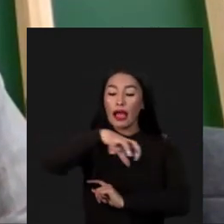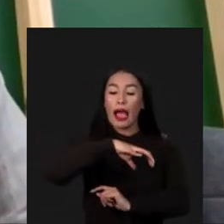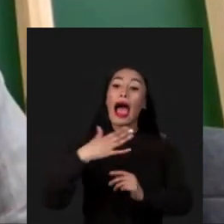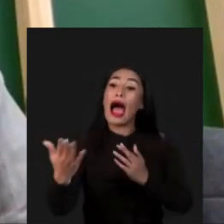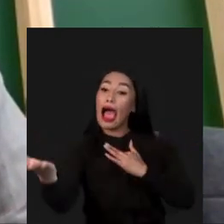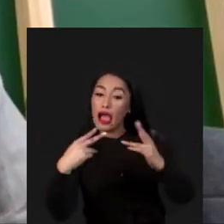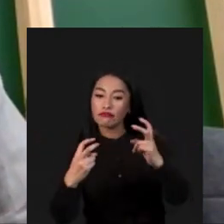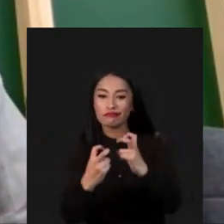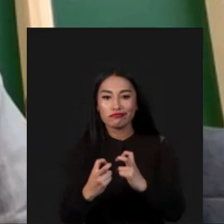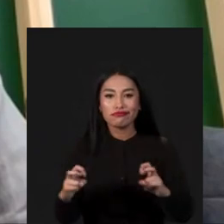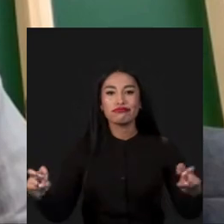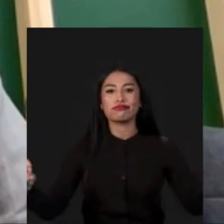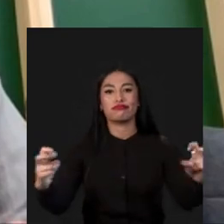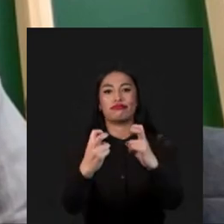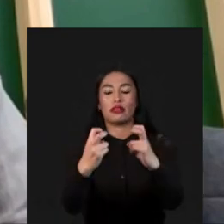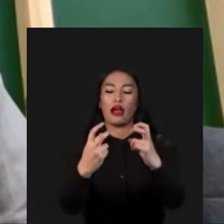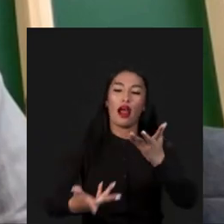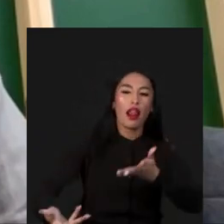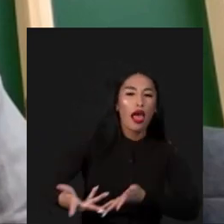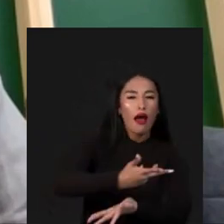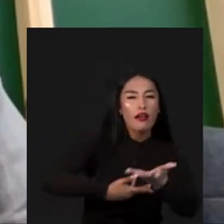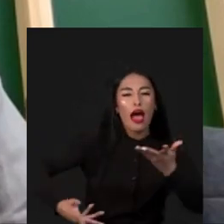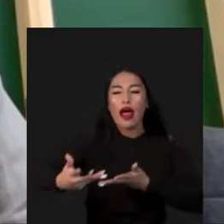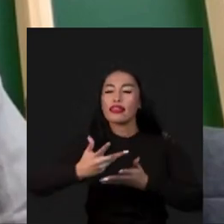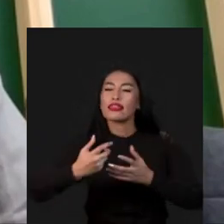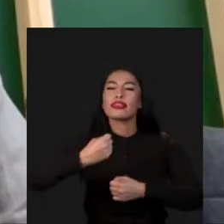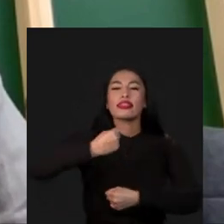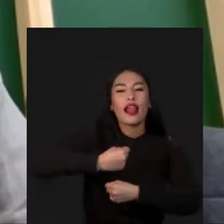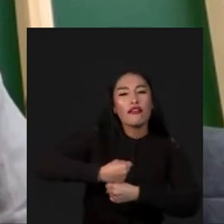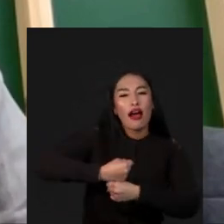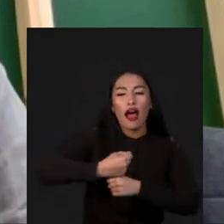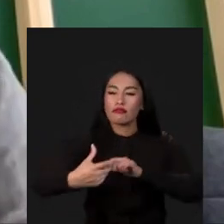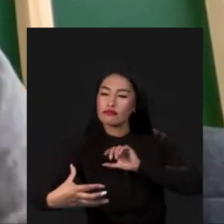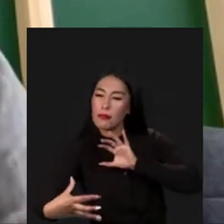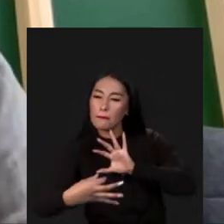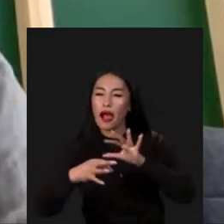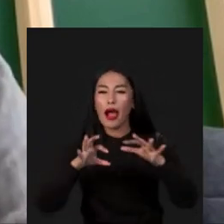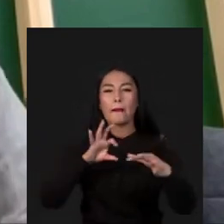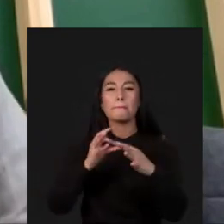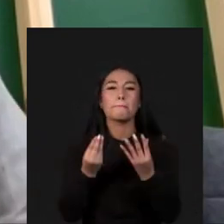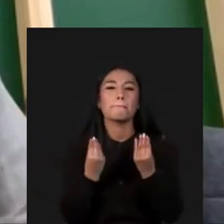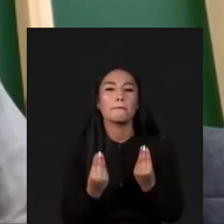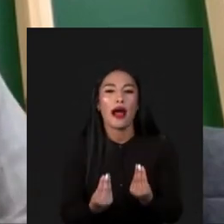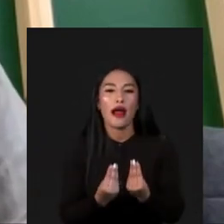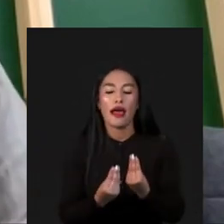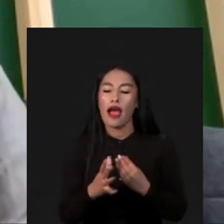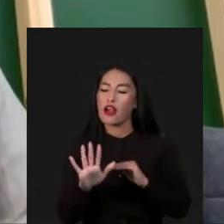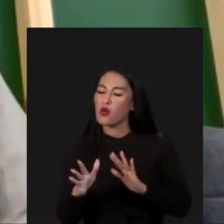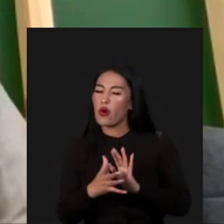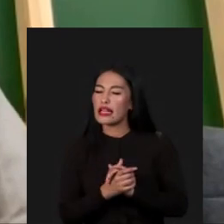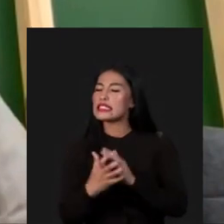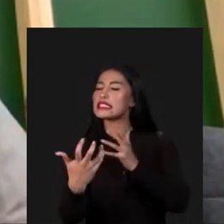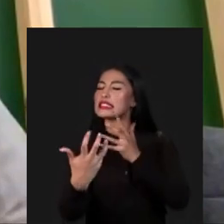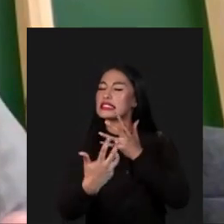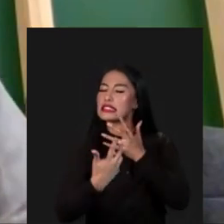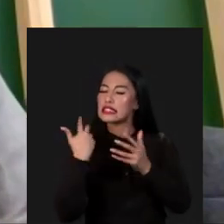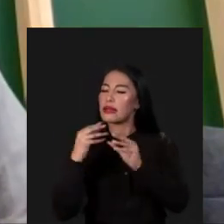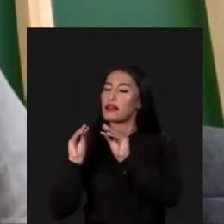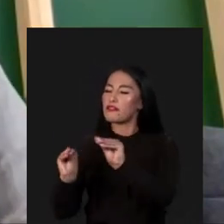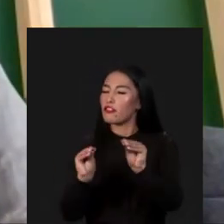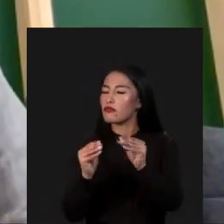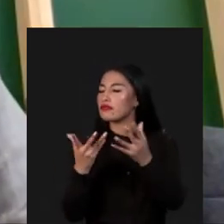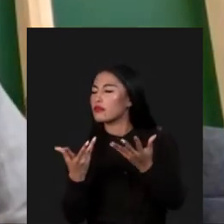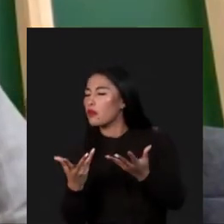hacer lo que ellos nos pidan, sino para trabajar conjuntamente cuáles son los sistemas de formación más adecuados o qué